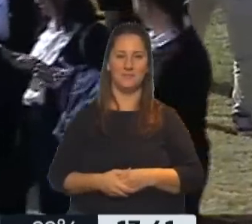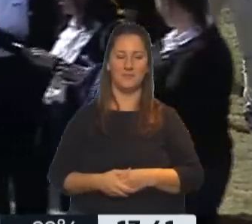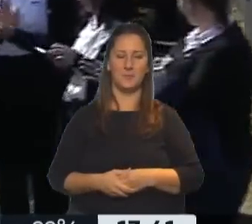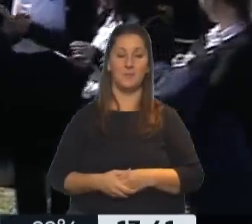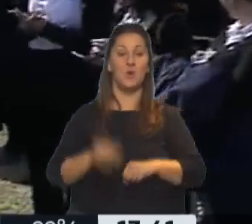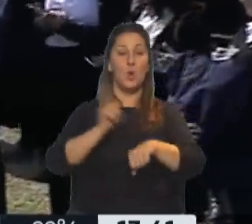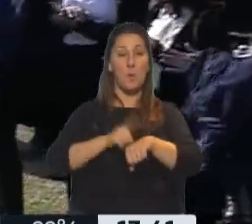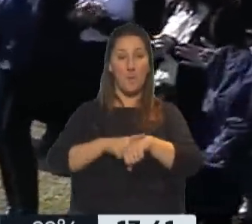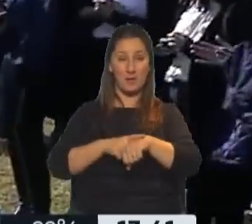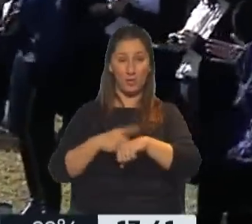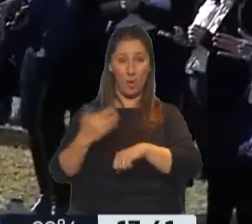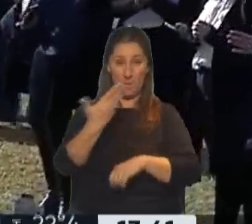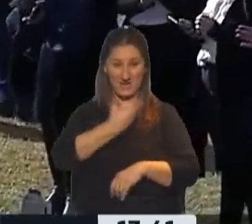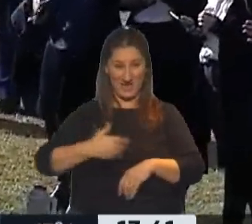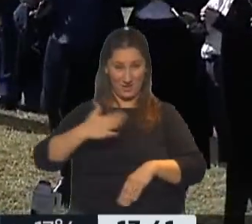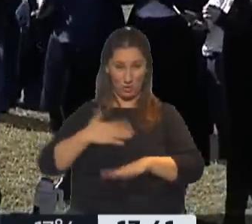Cuando nosotros llegamos,